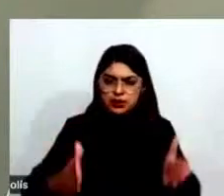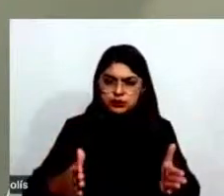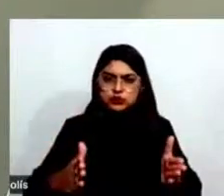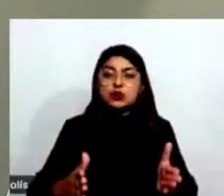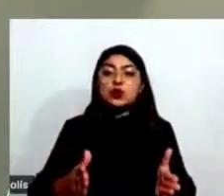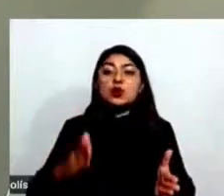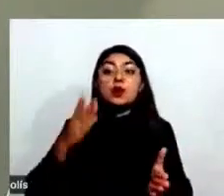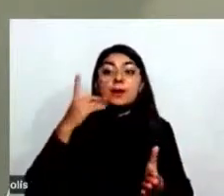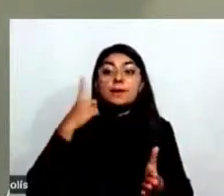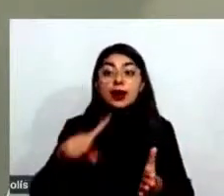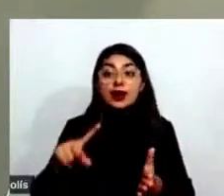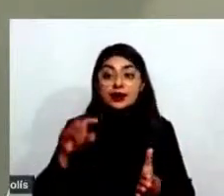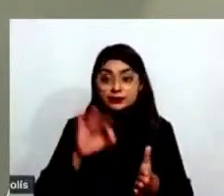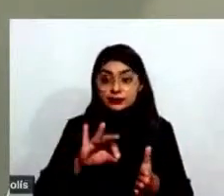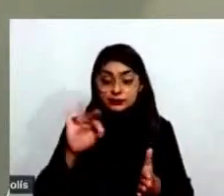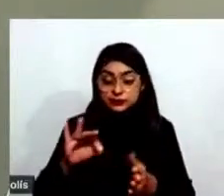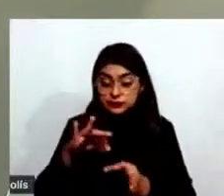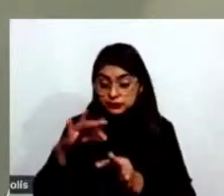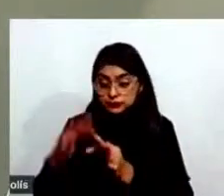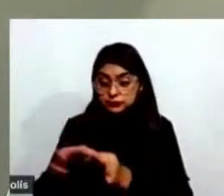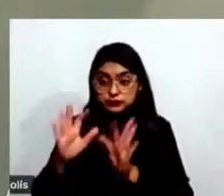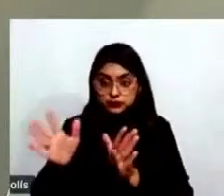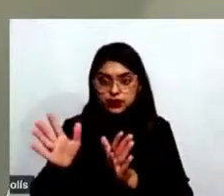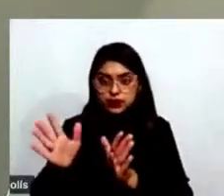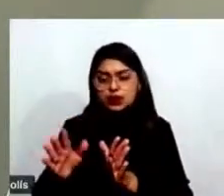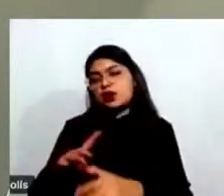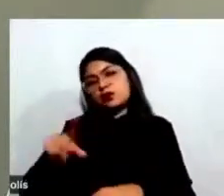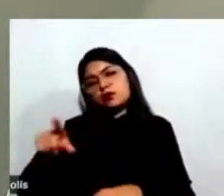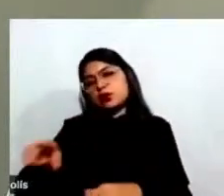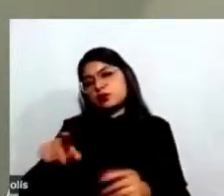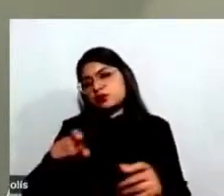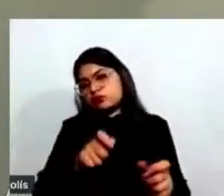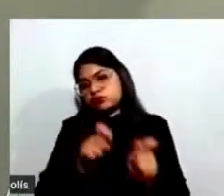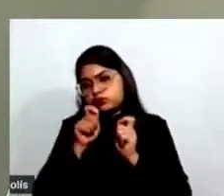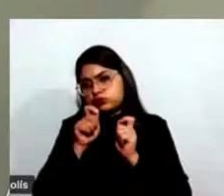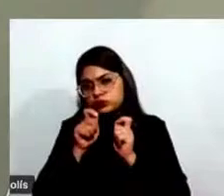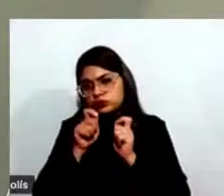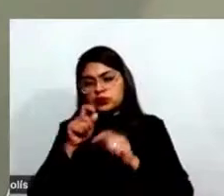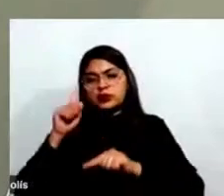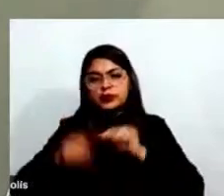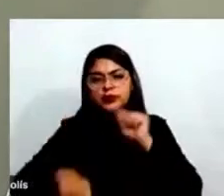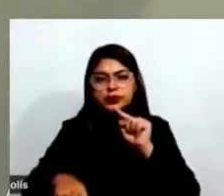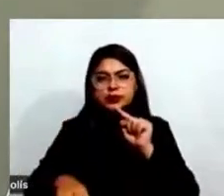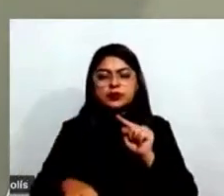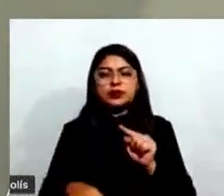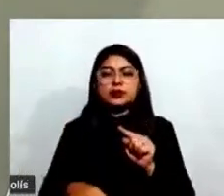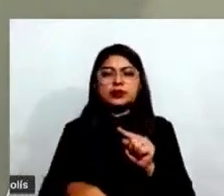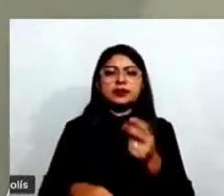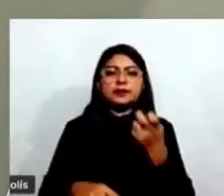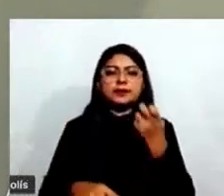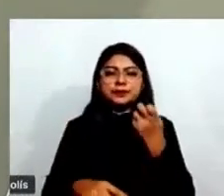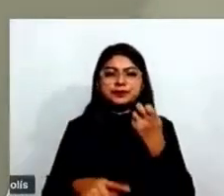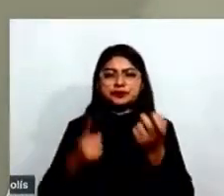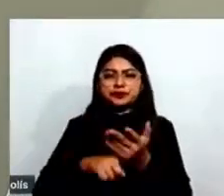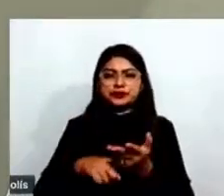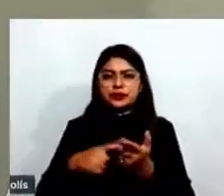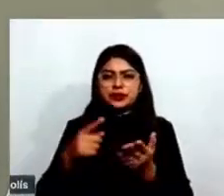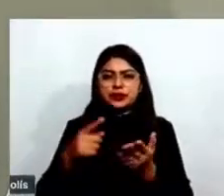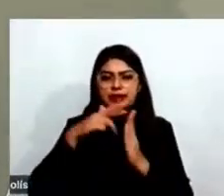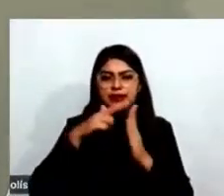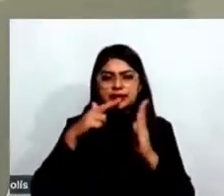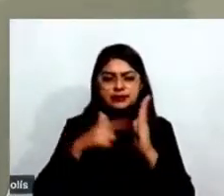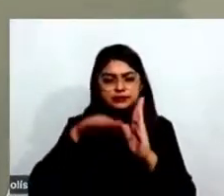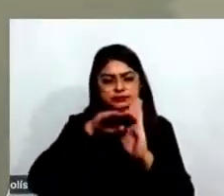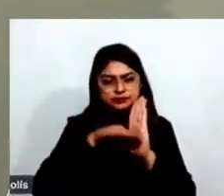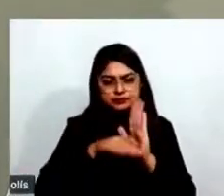ejercer ese encargo o esa provisionalidad. Si soy claro, entonces, que adicionalmente a las garantías previamente establecidas de un debido proceso y una